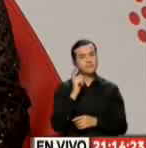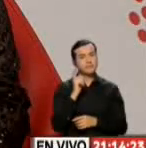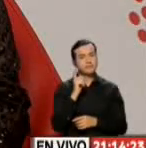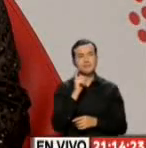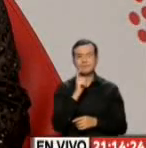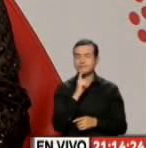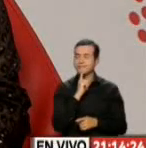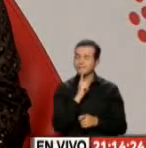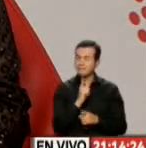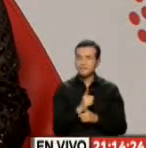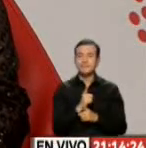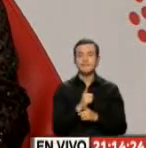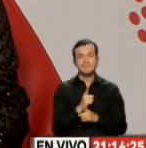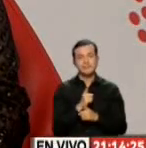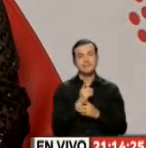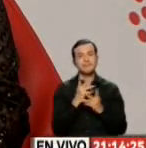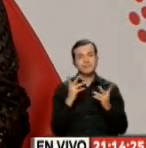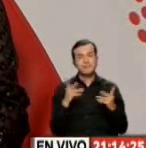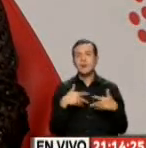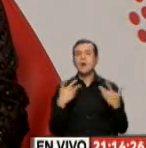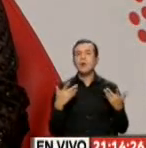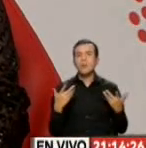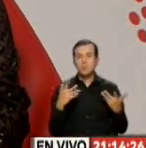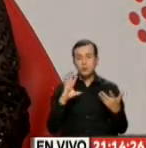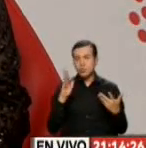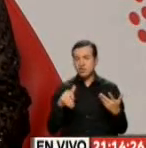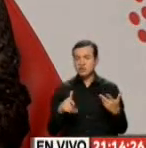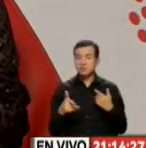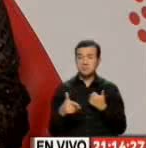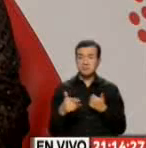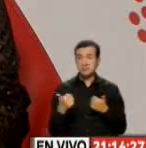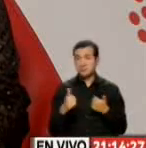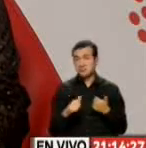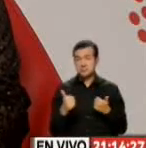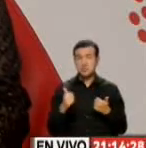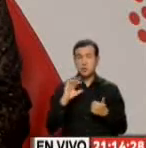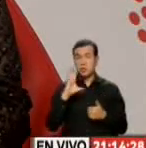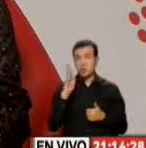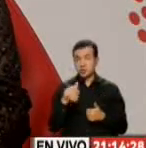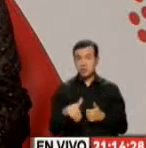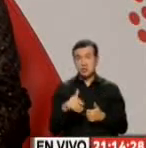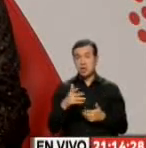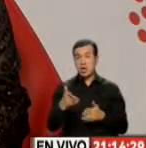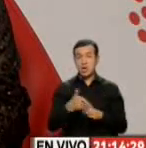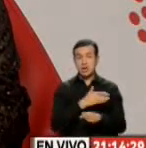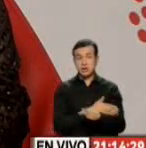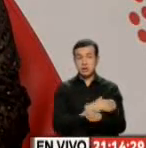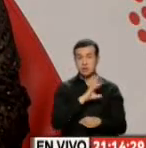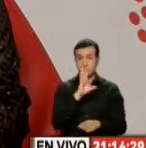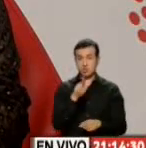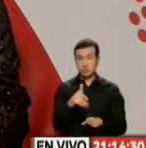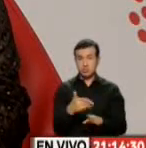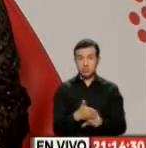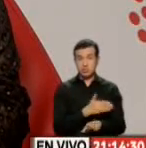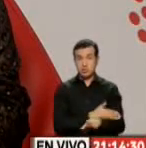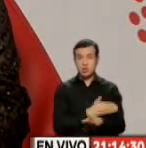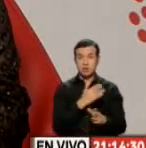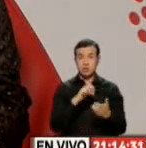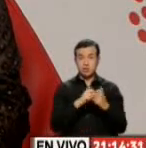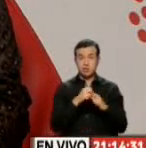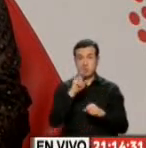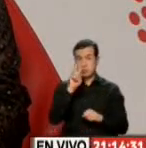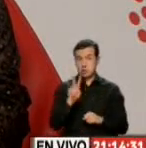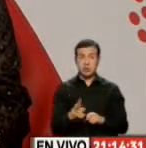que estamos teniendo sobre también el mecanismo de UNASUR. Porque UNASUR, mucho antes del problema